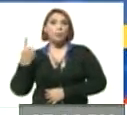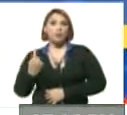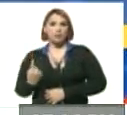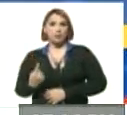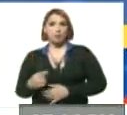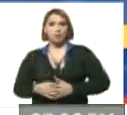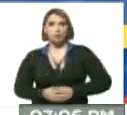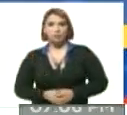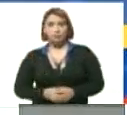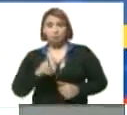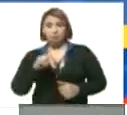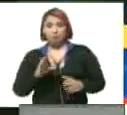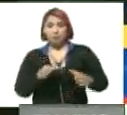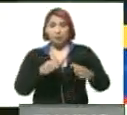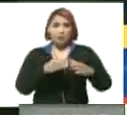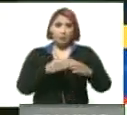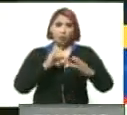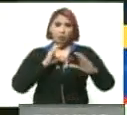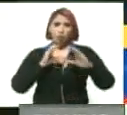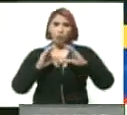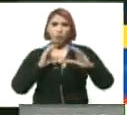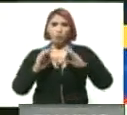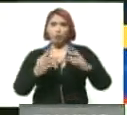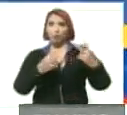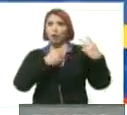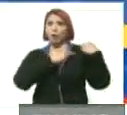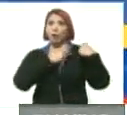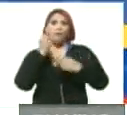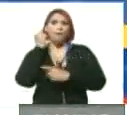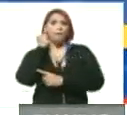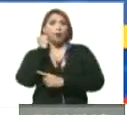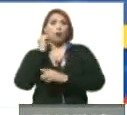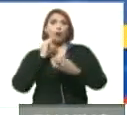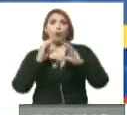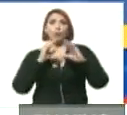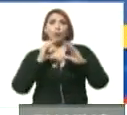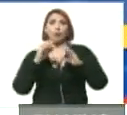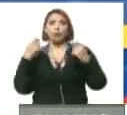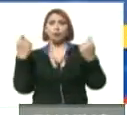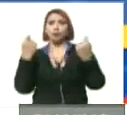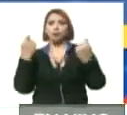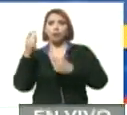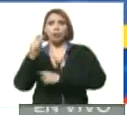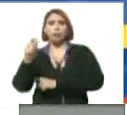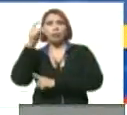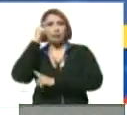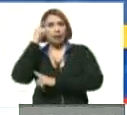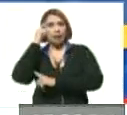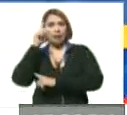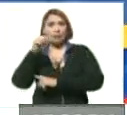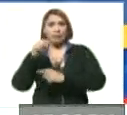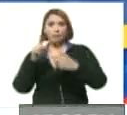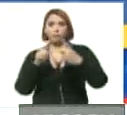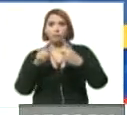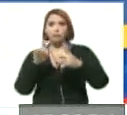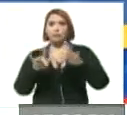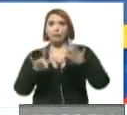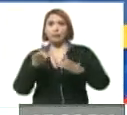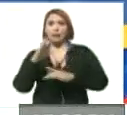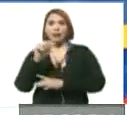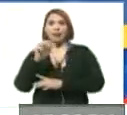En el equipo de comunicación, la jefa de comunicación Tania Díaz y el secretario Carlos Sierra. En